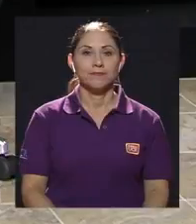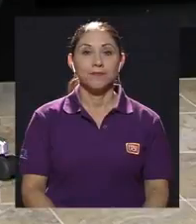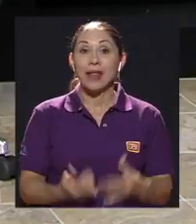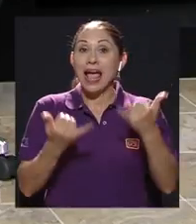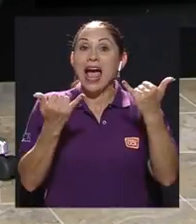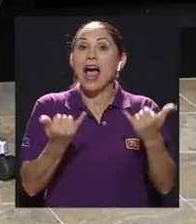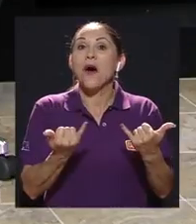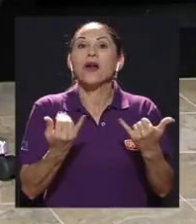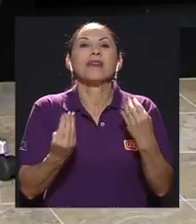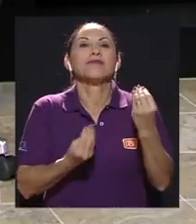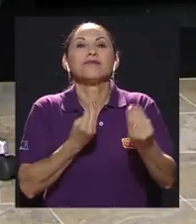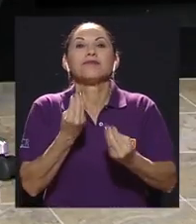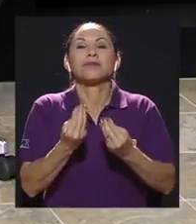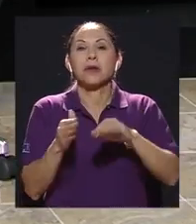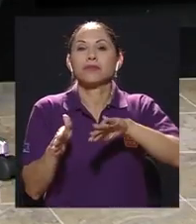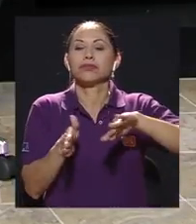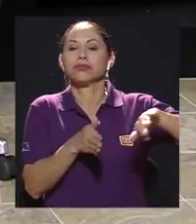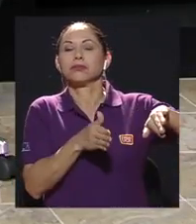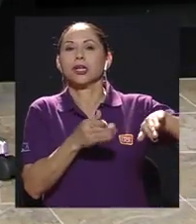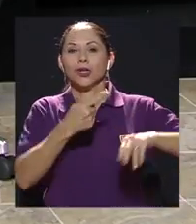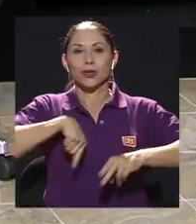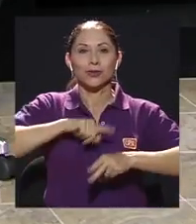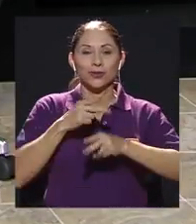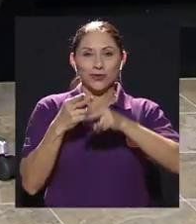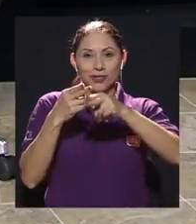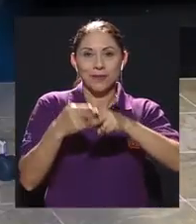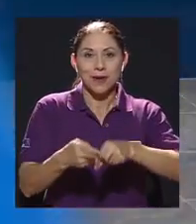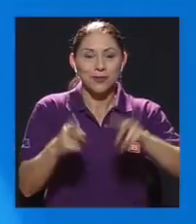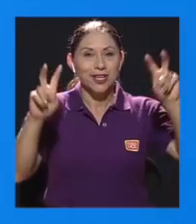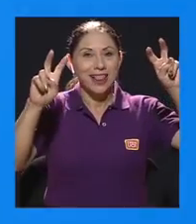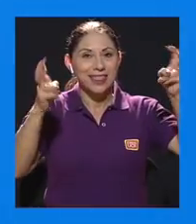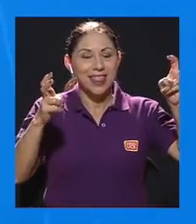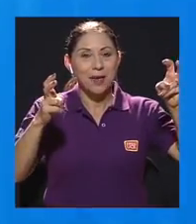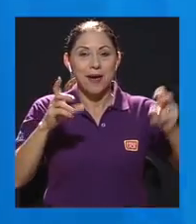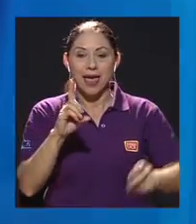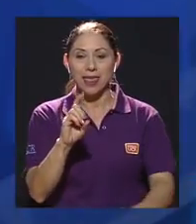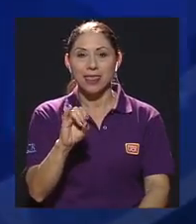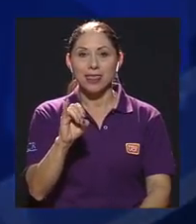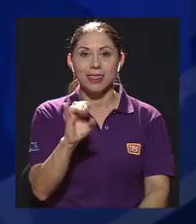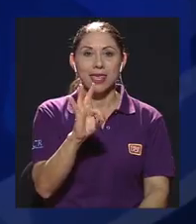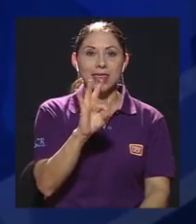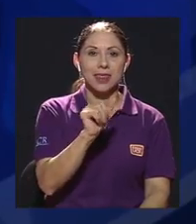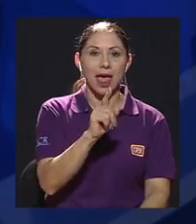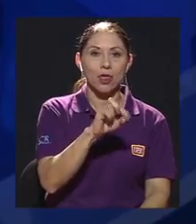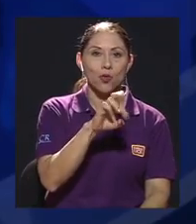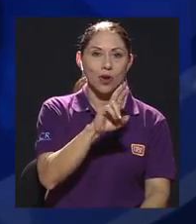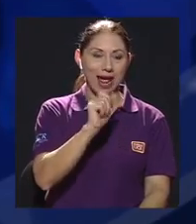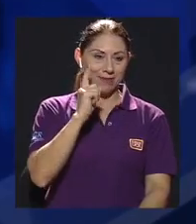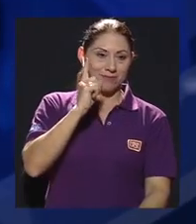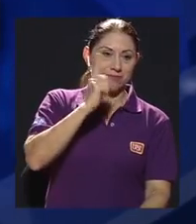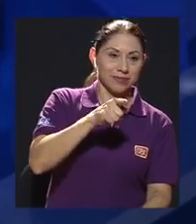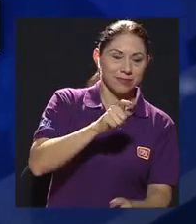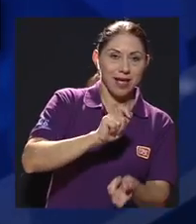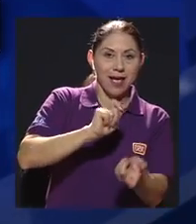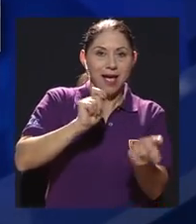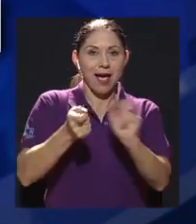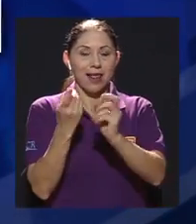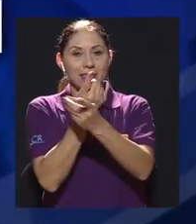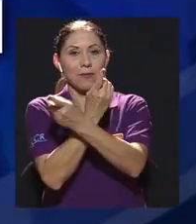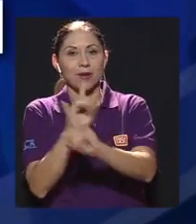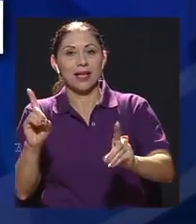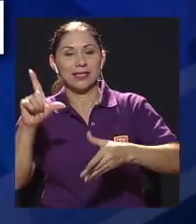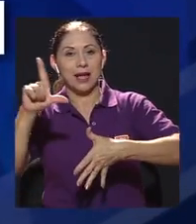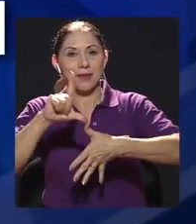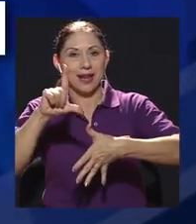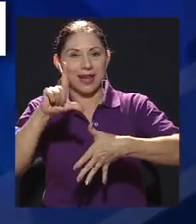Ahora pasamos a lo que hemos llamado el tema de la dictadura a la democracia en América Latina